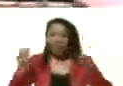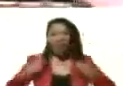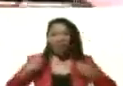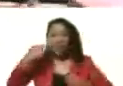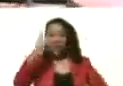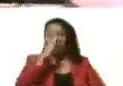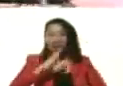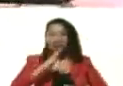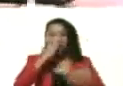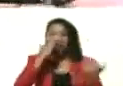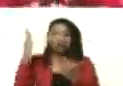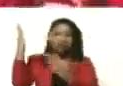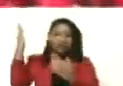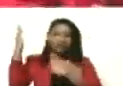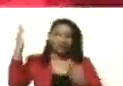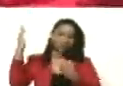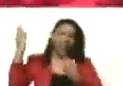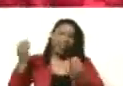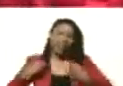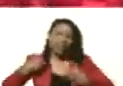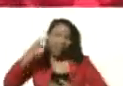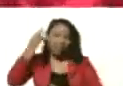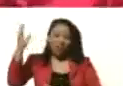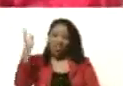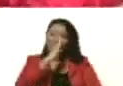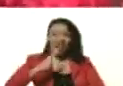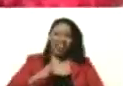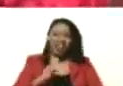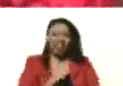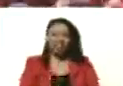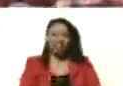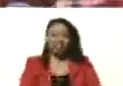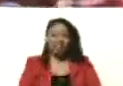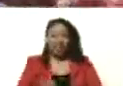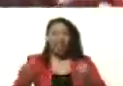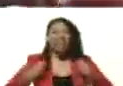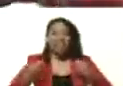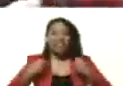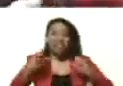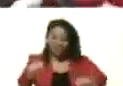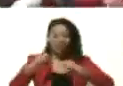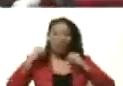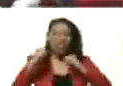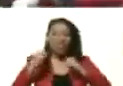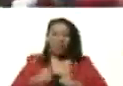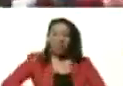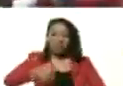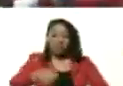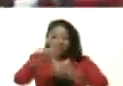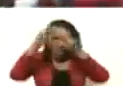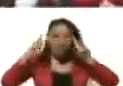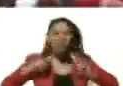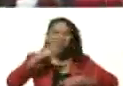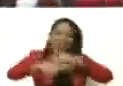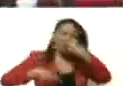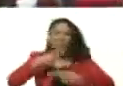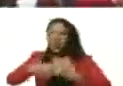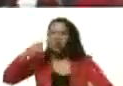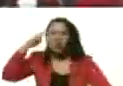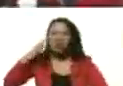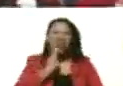Varina! ¡Que viva la mujer varinesa! ¡Que viva la fuerza más pura de la revolución